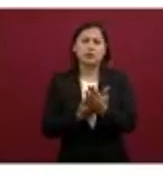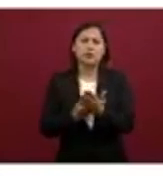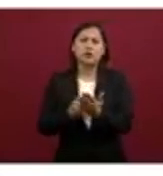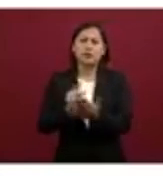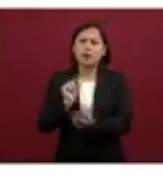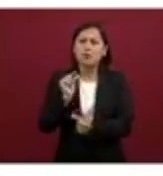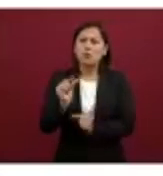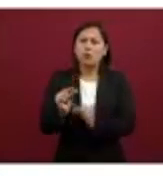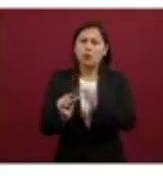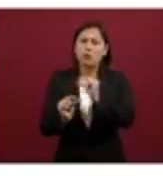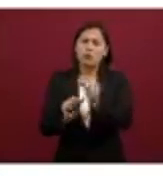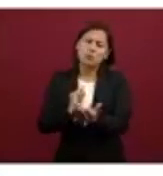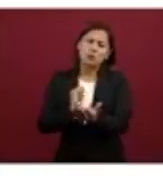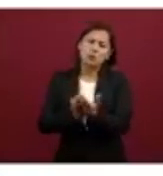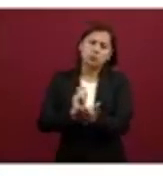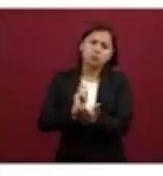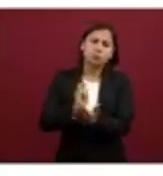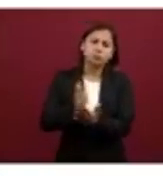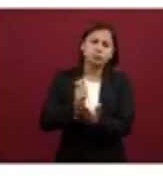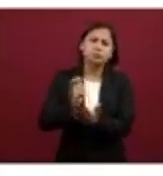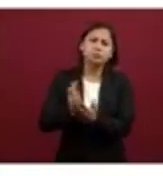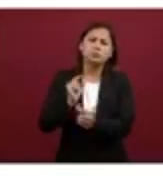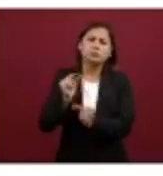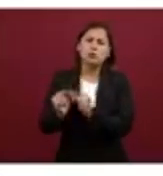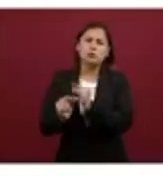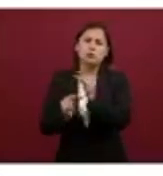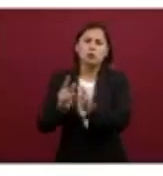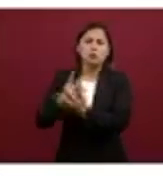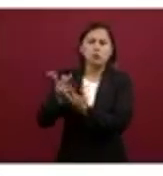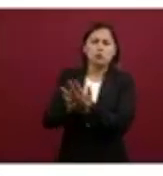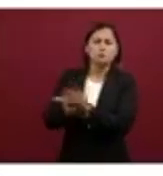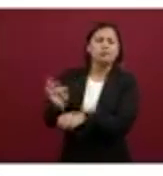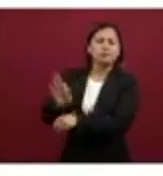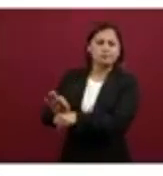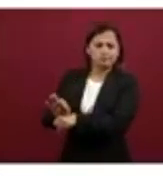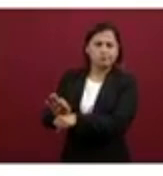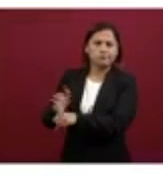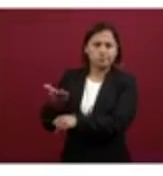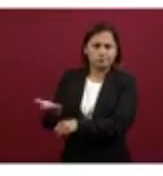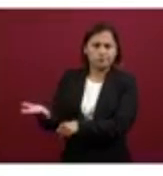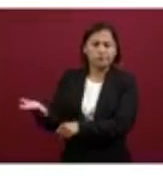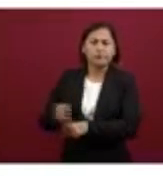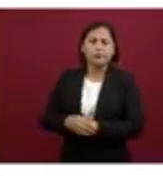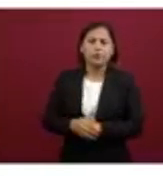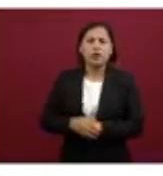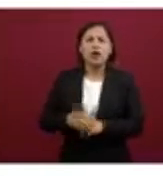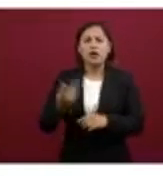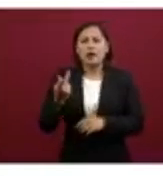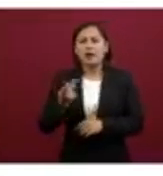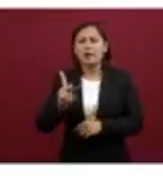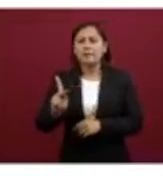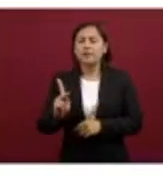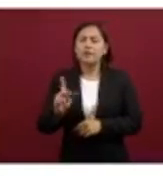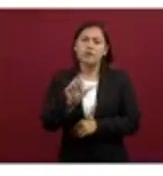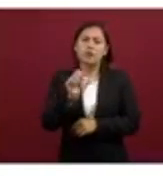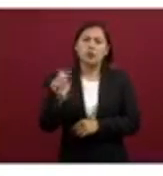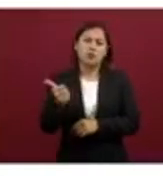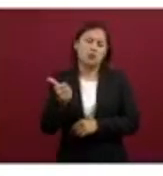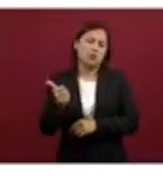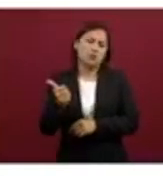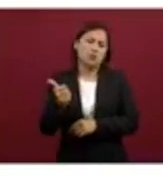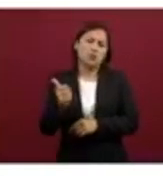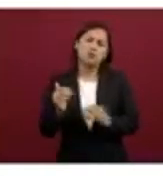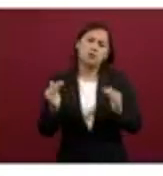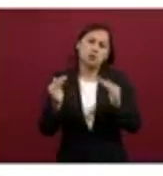Ese obviamente permanece. Y también el decreto, porque se otorgan beneficios fiscales en materia de vivienda, publicado en el Diario Oficial de la